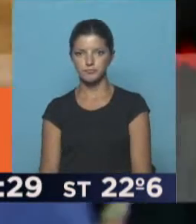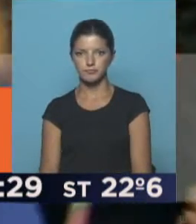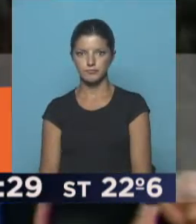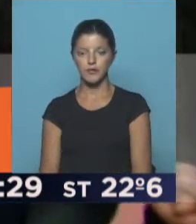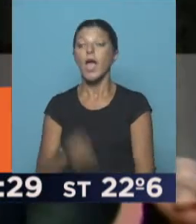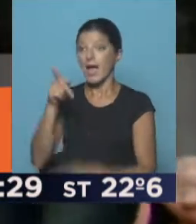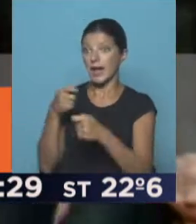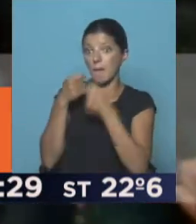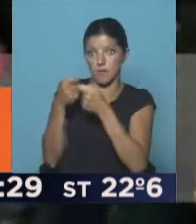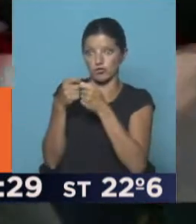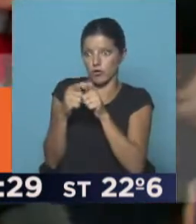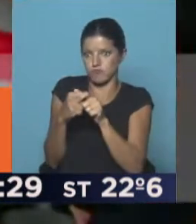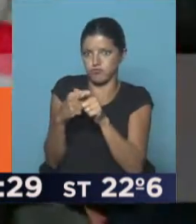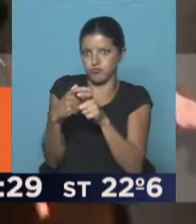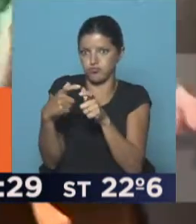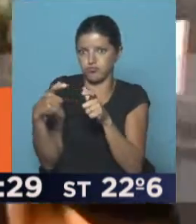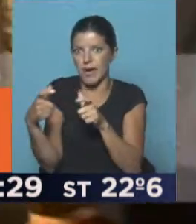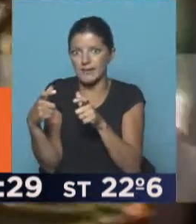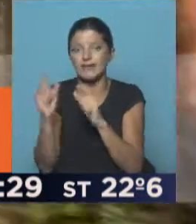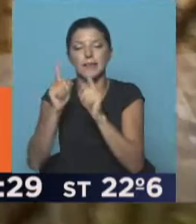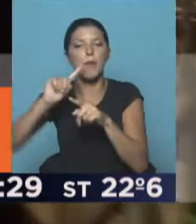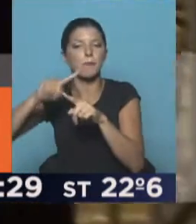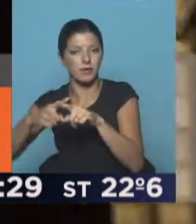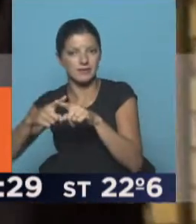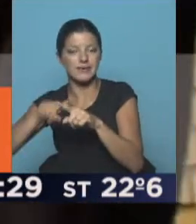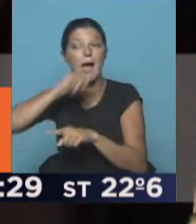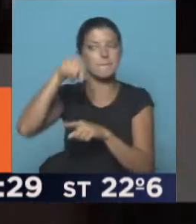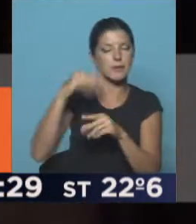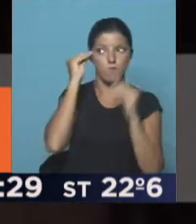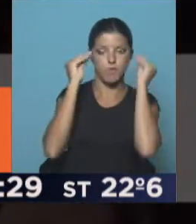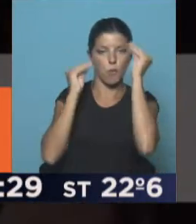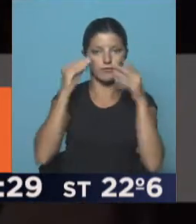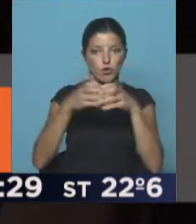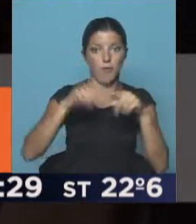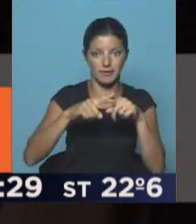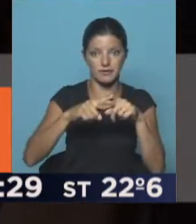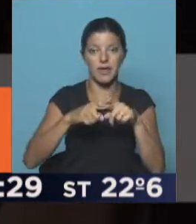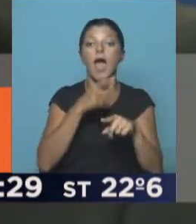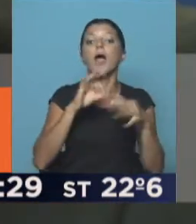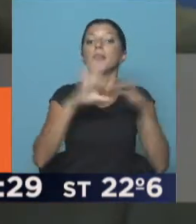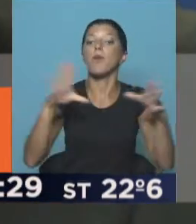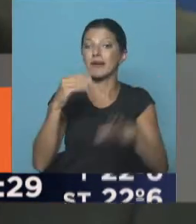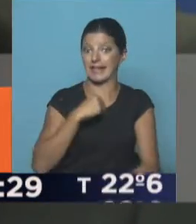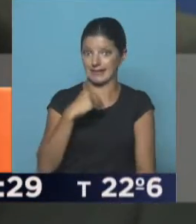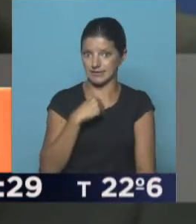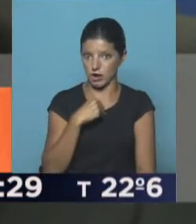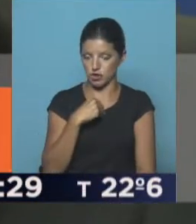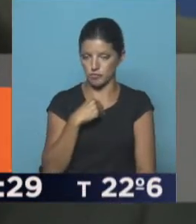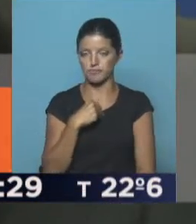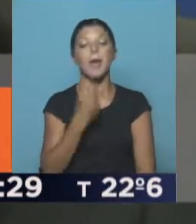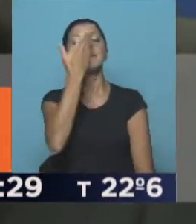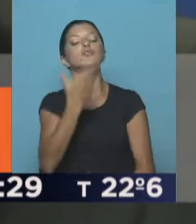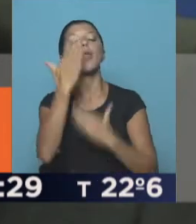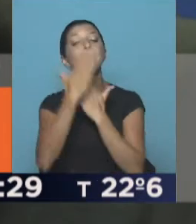de Schulz y su enfoque político encendieron la alarma entre los demócratas cristianos. El ministro de Finanzas